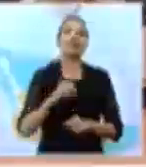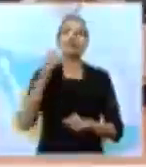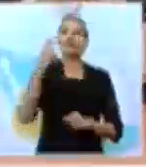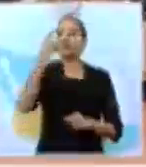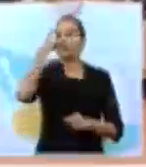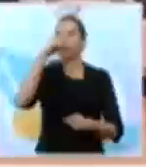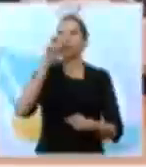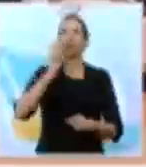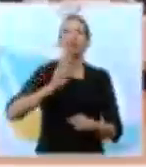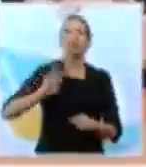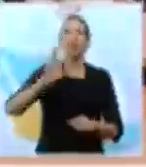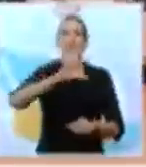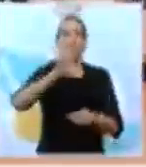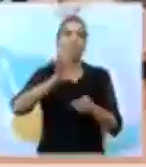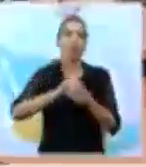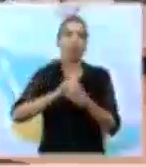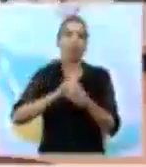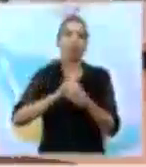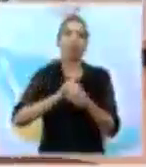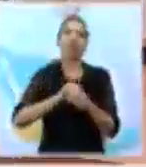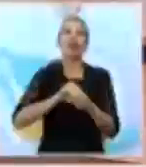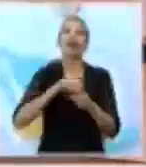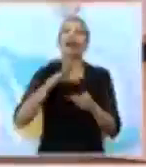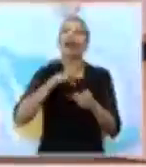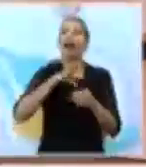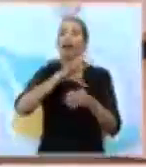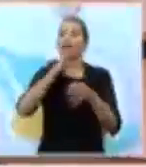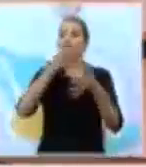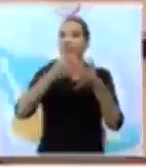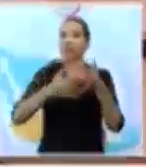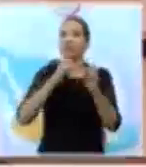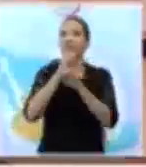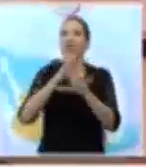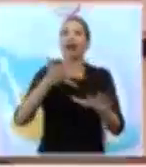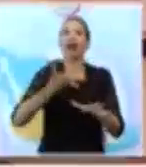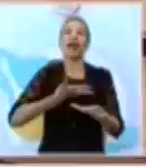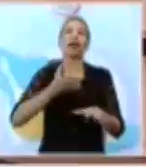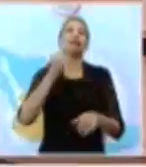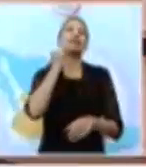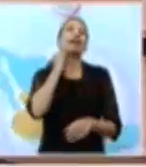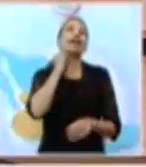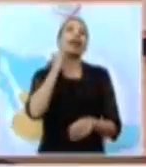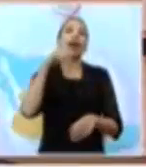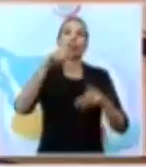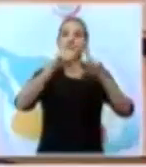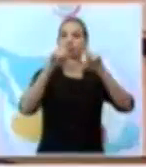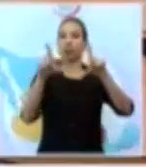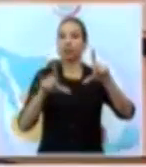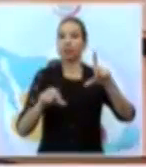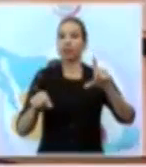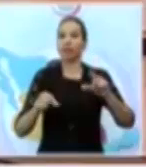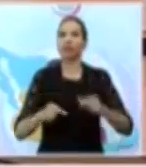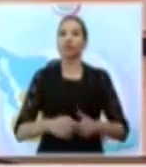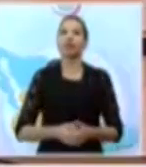para que sean insumos con los que cuente el Senado de la República.